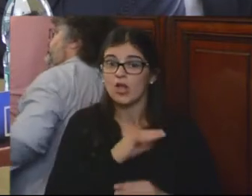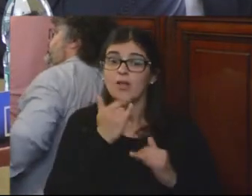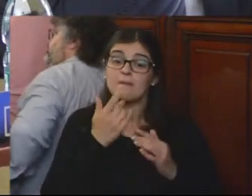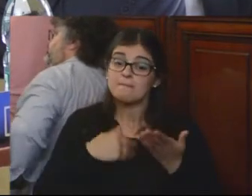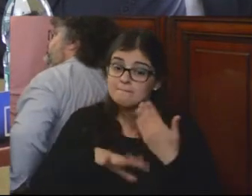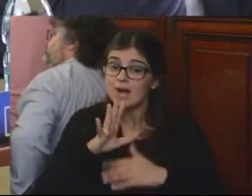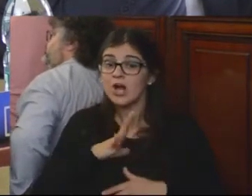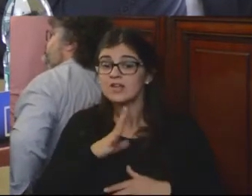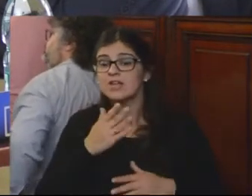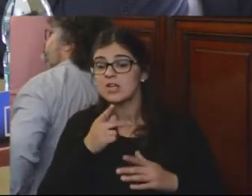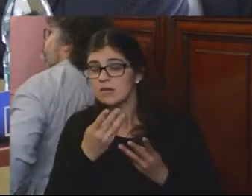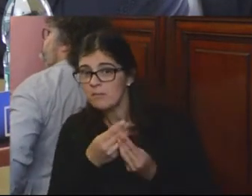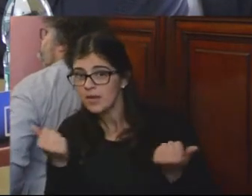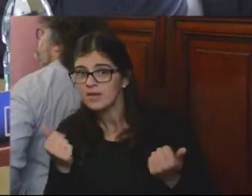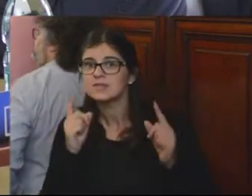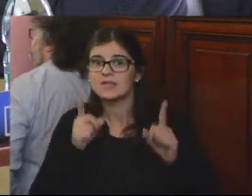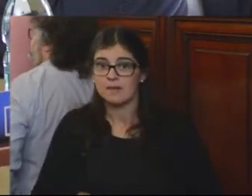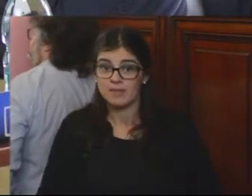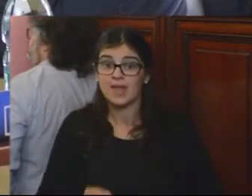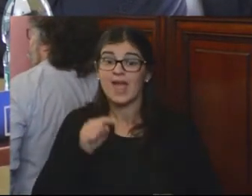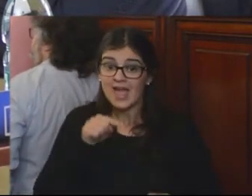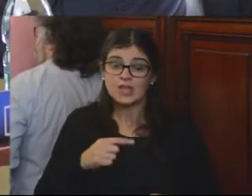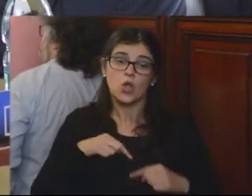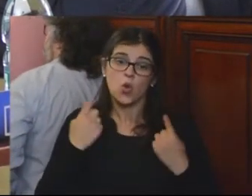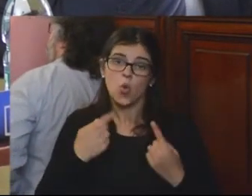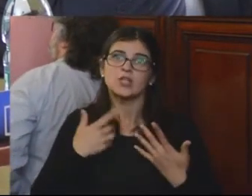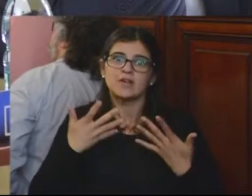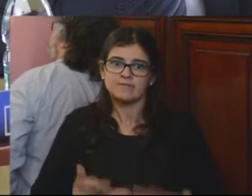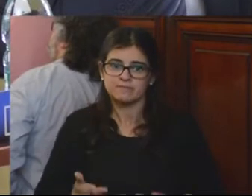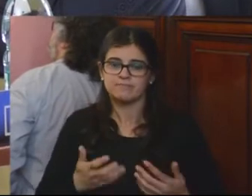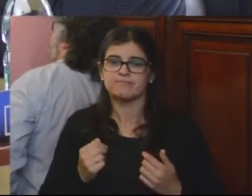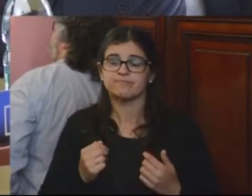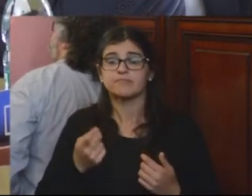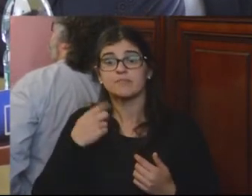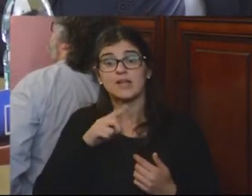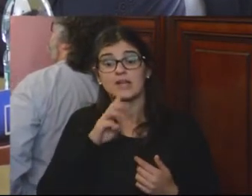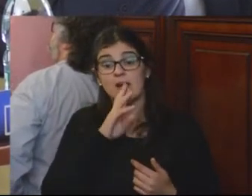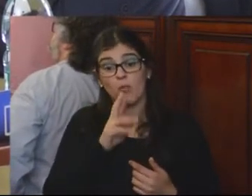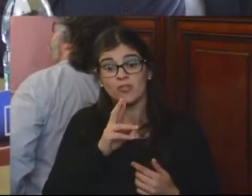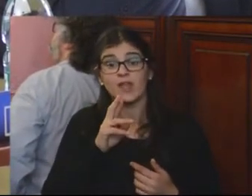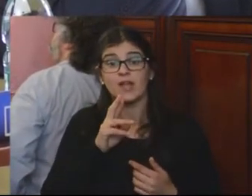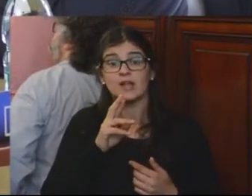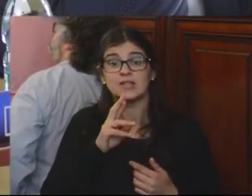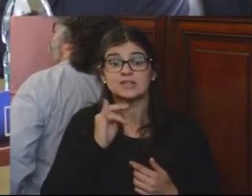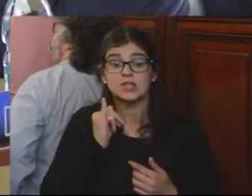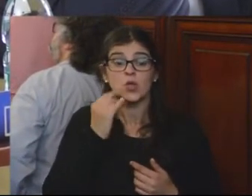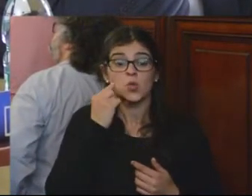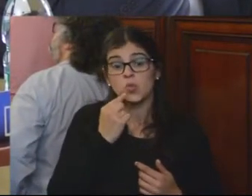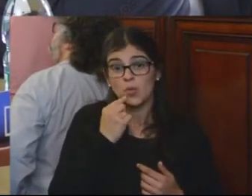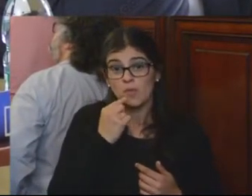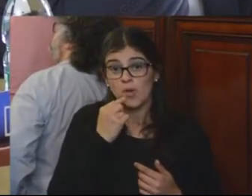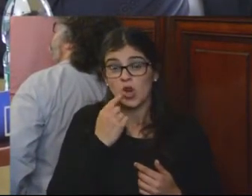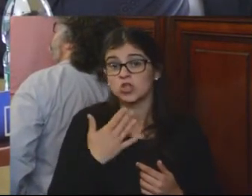aquellas que aún se hallan desaparecidas ese es nuestro convencimiento sin responder sobre sobre cifras se nos llaman